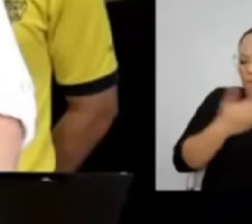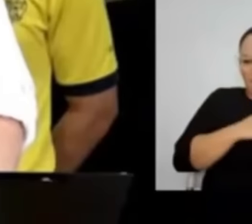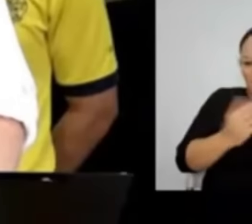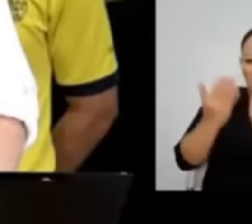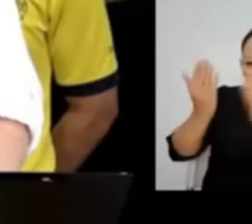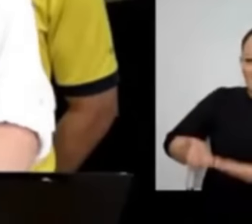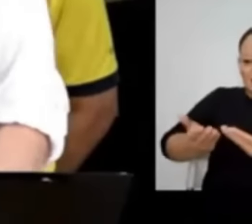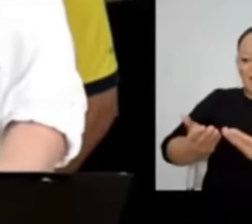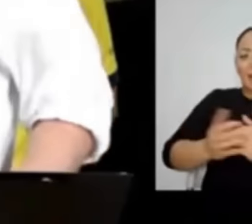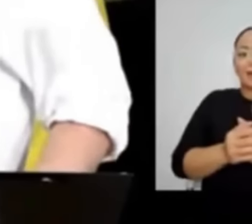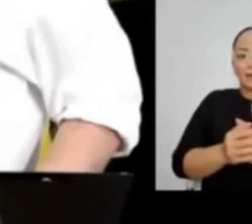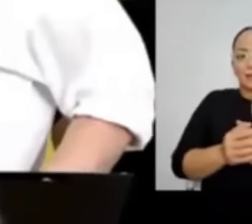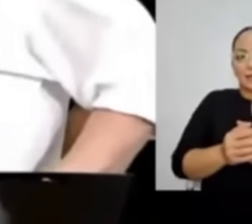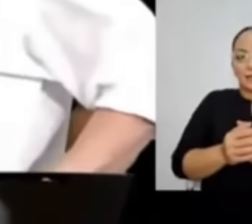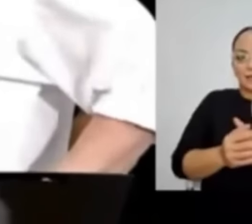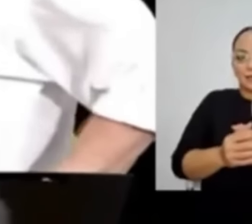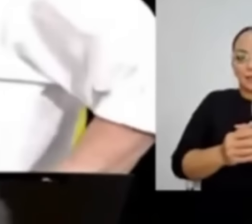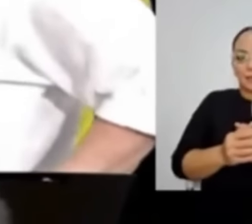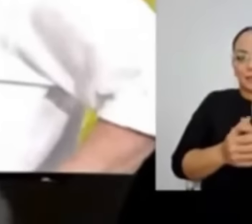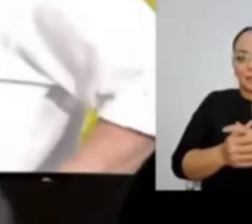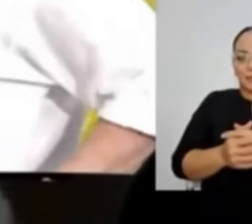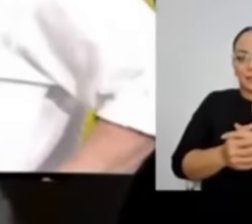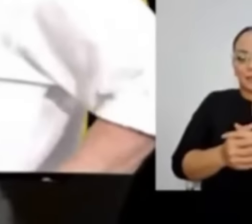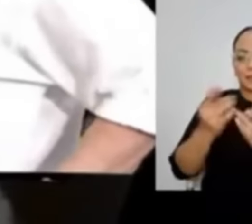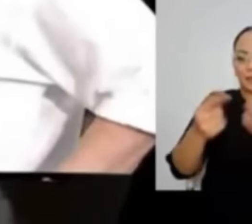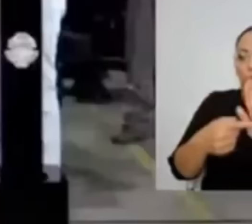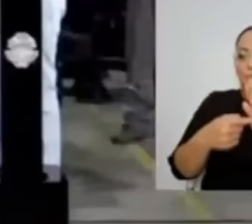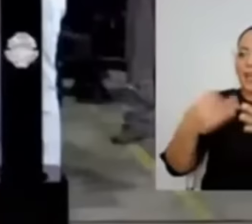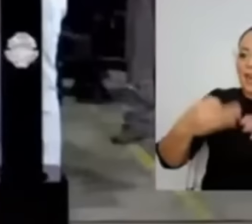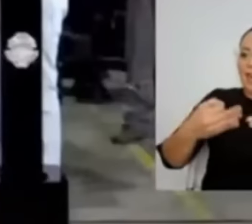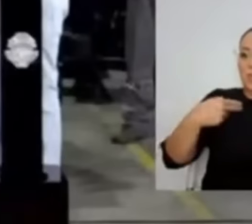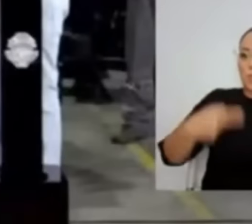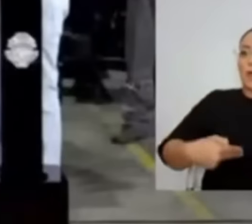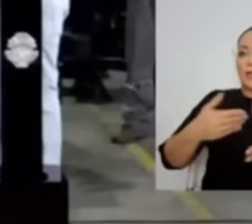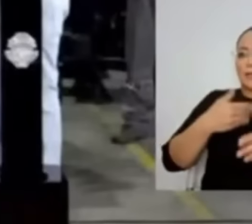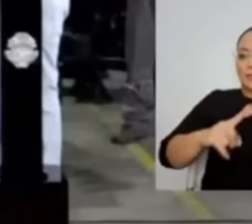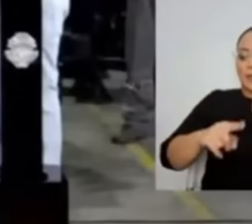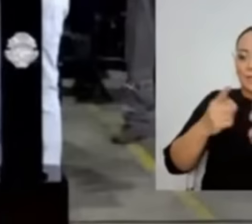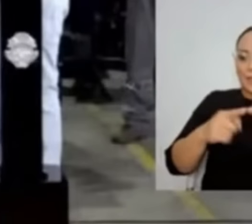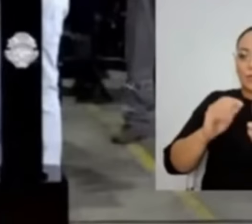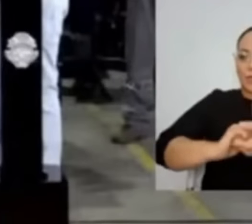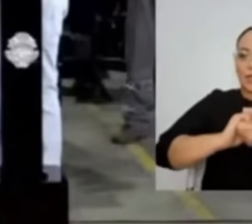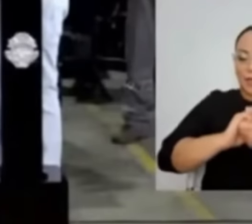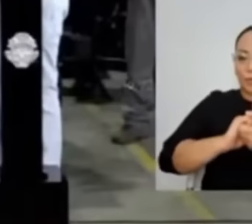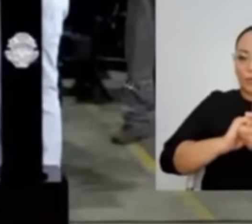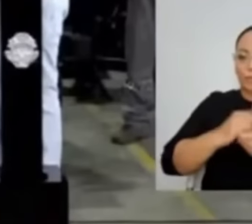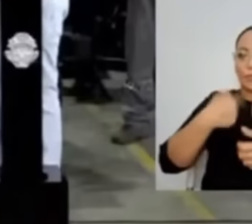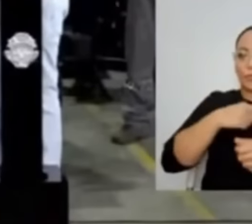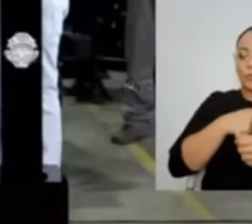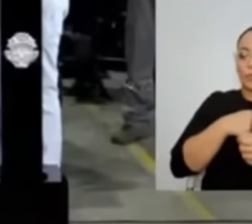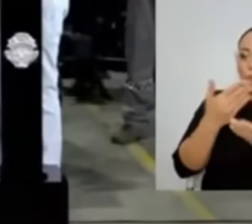valentía demuestra la calidad humana que tenemos en nuestros amigos y aliados, en nuestro